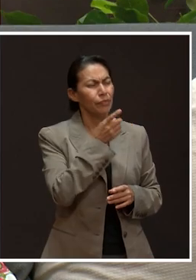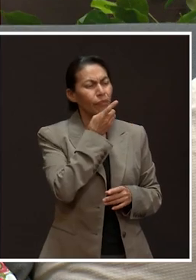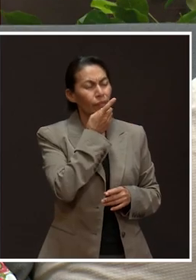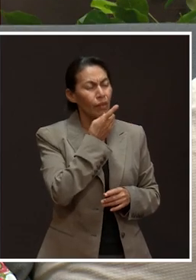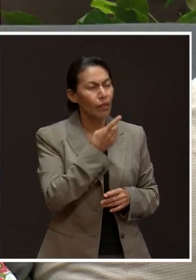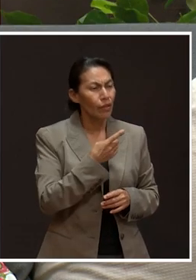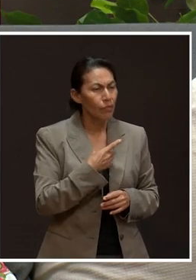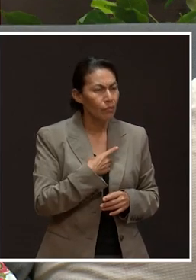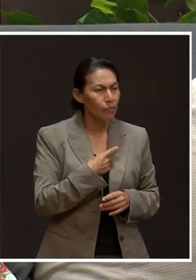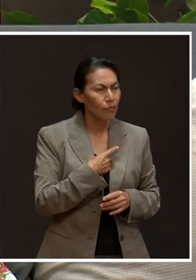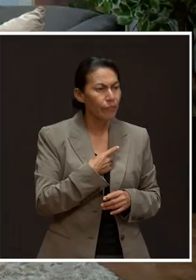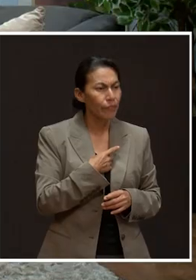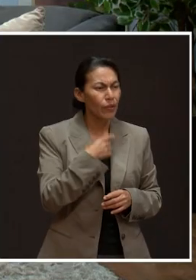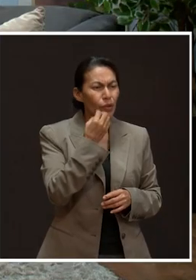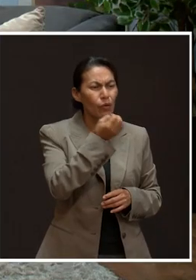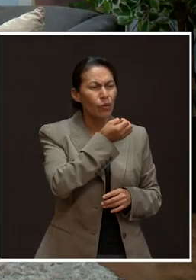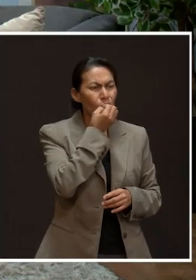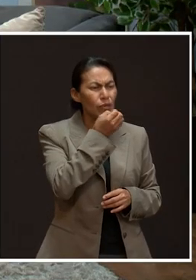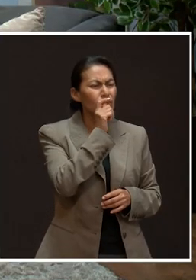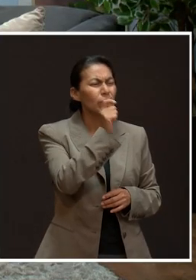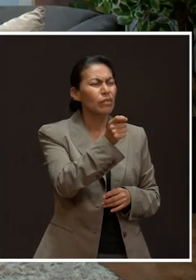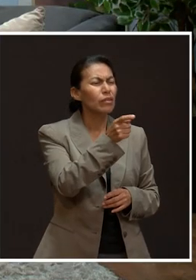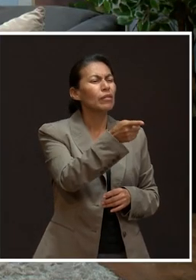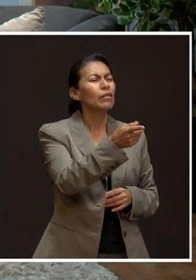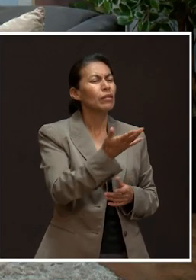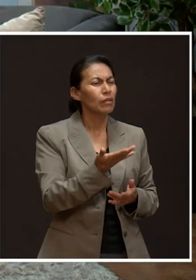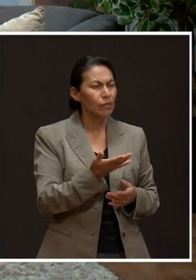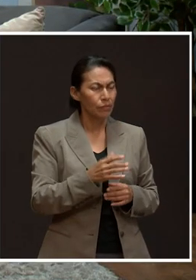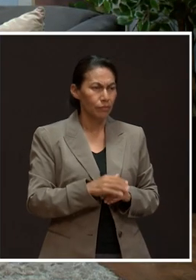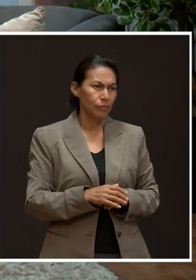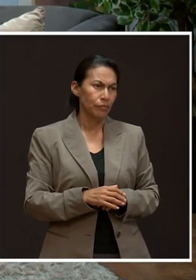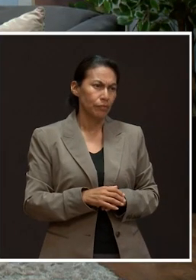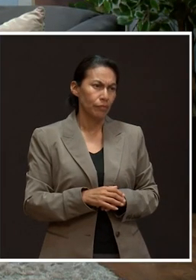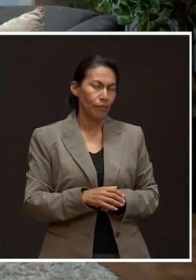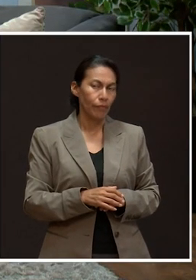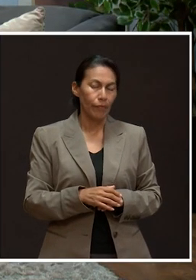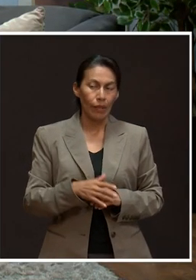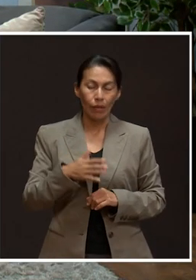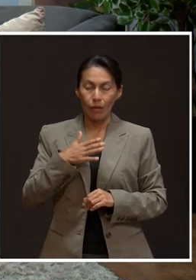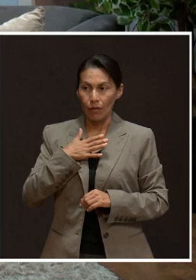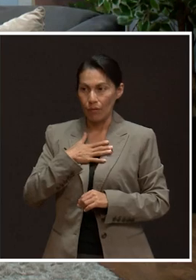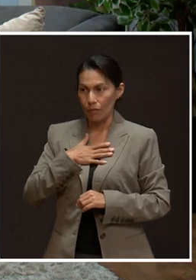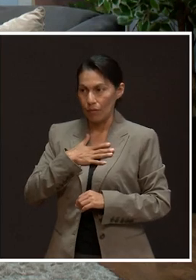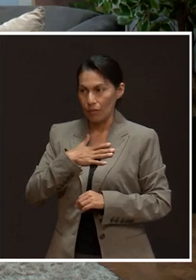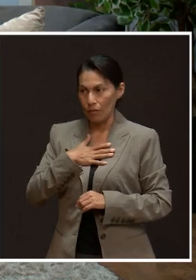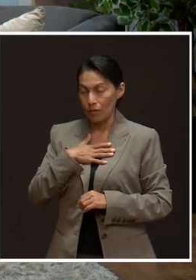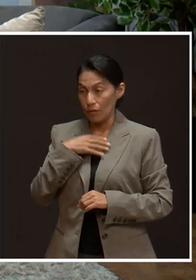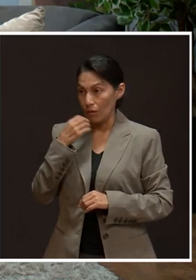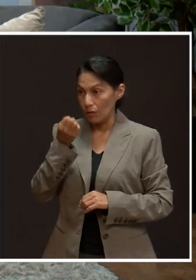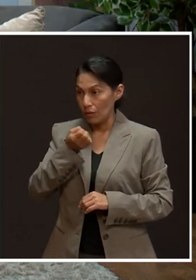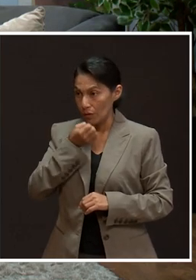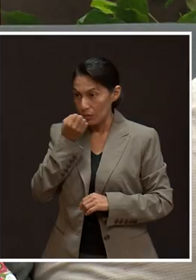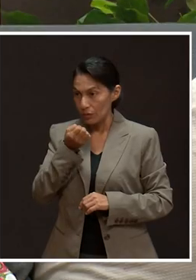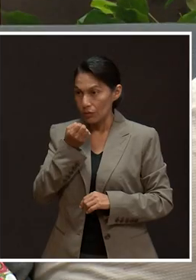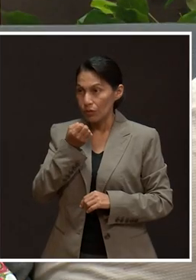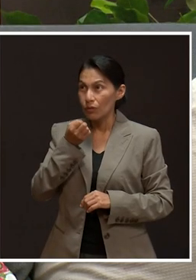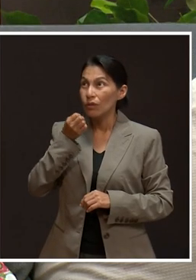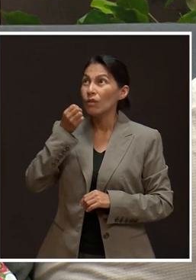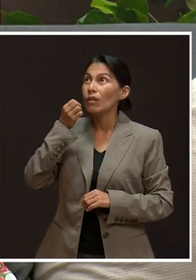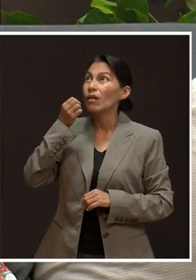Dime una cosa, ¿qué ha llegado a ser la oración para ti? La oración ha llegado a ser como